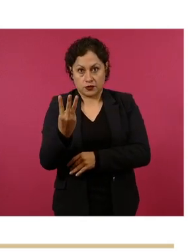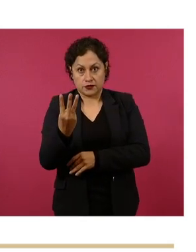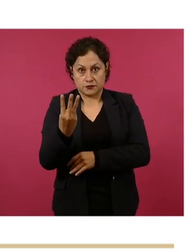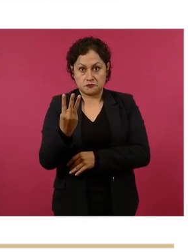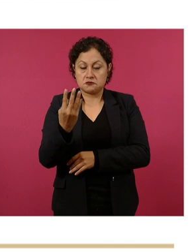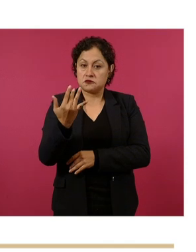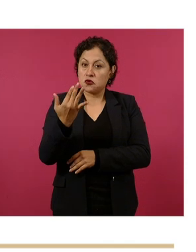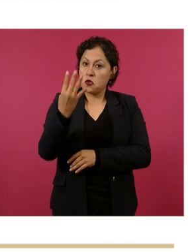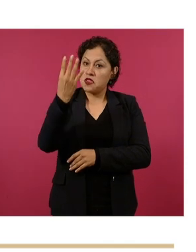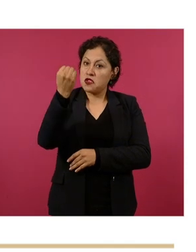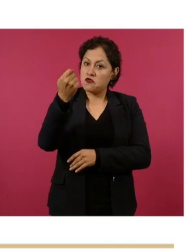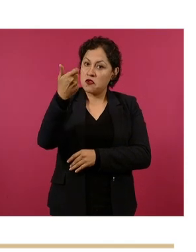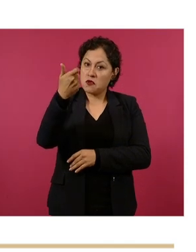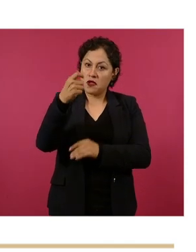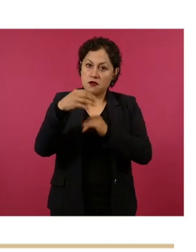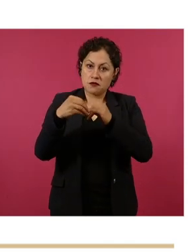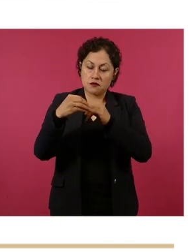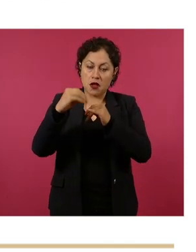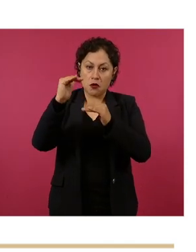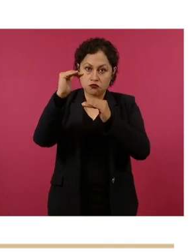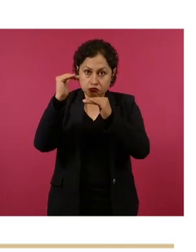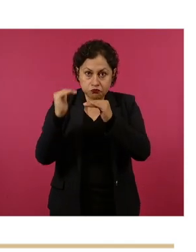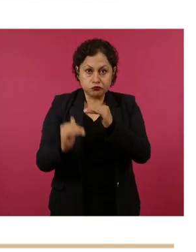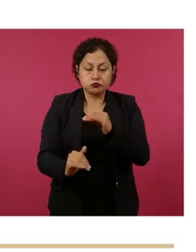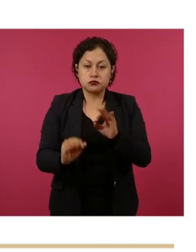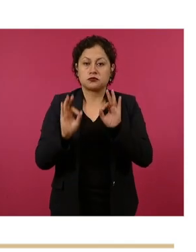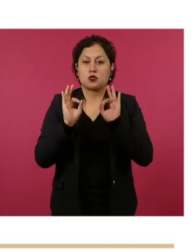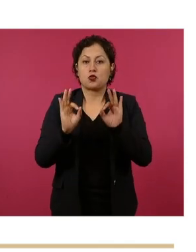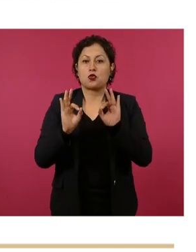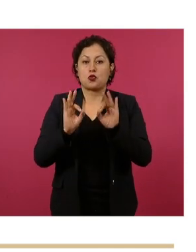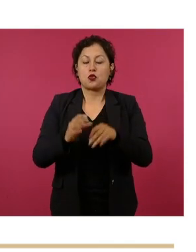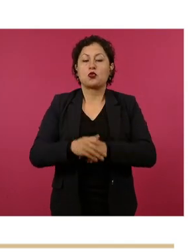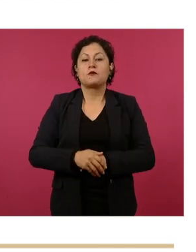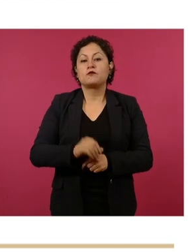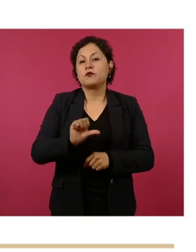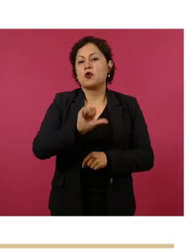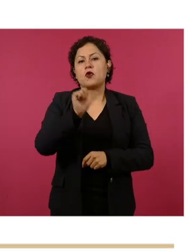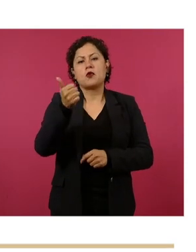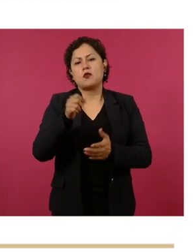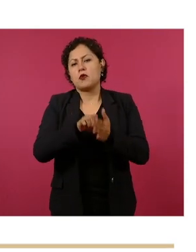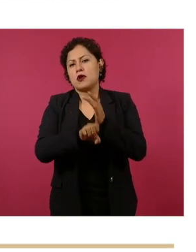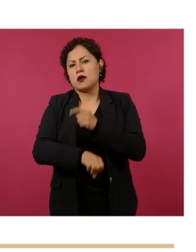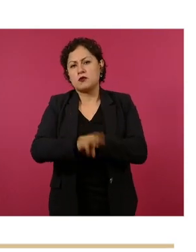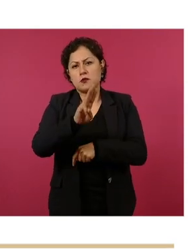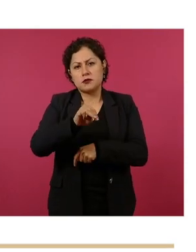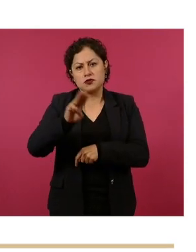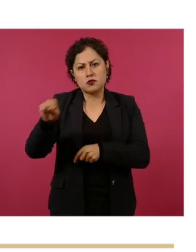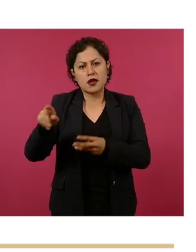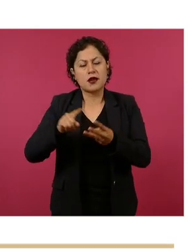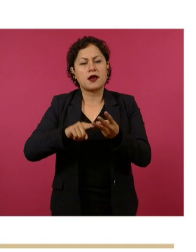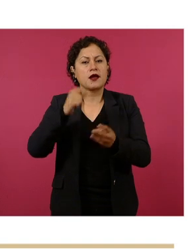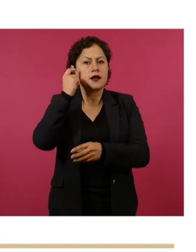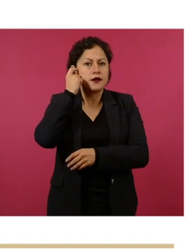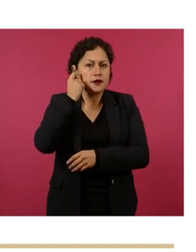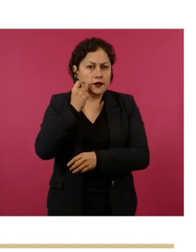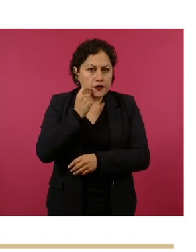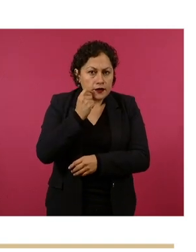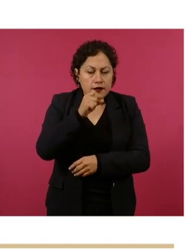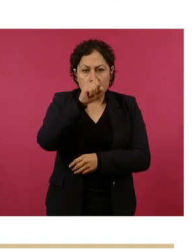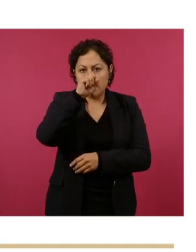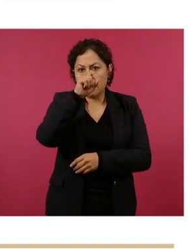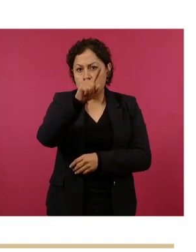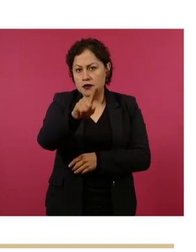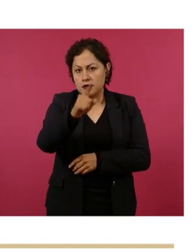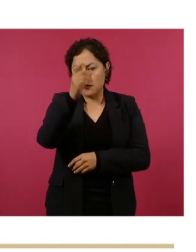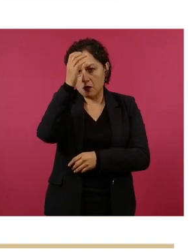59 pesos por debajo de su precio máximo en esa región, y otros casos en Michoacán, Guerrero, Jalisco, Coahuila. Y en